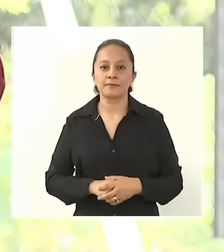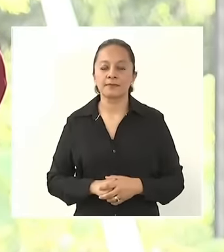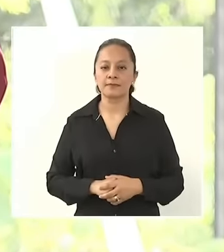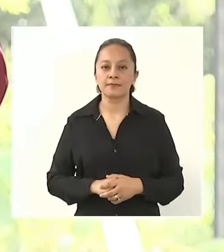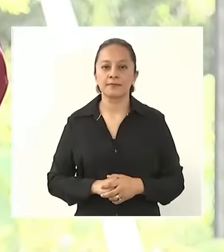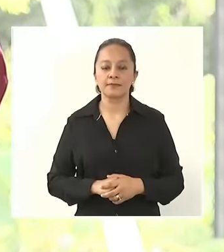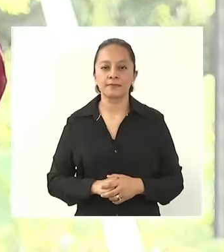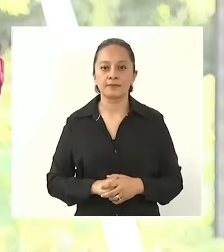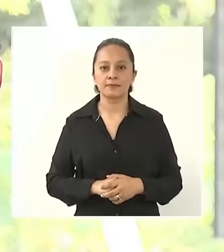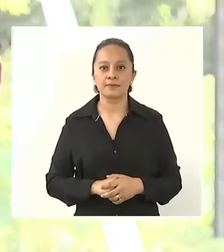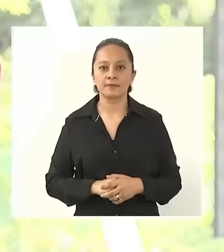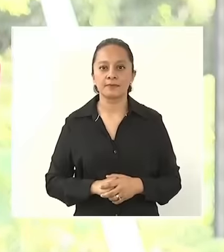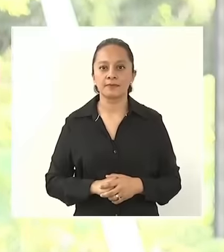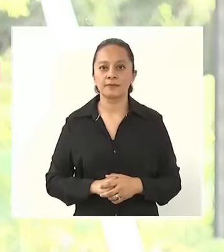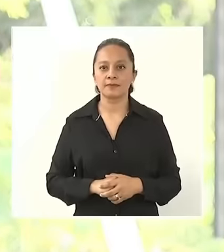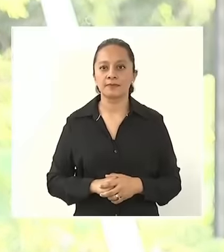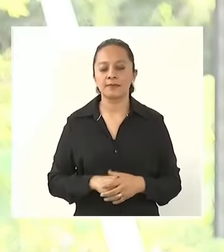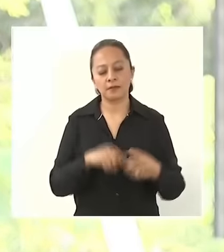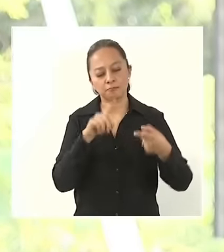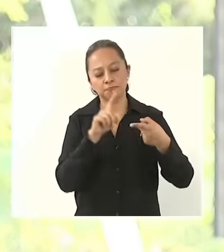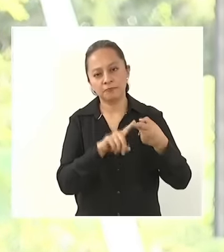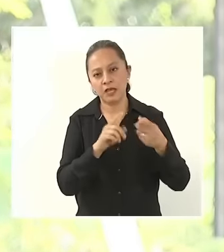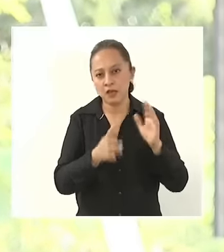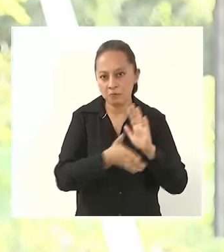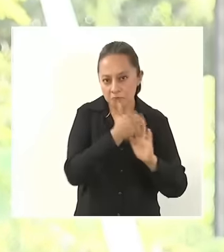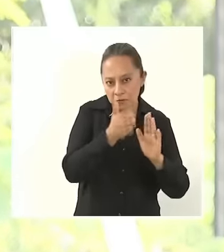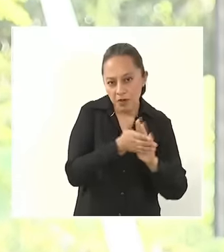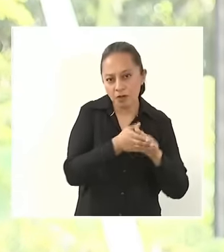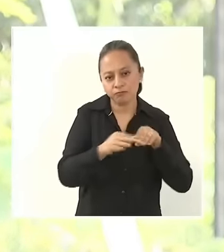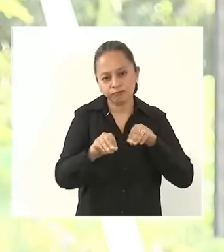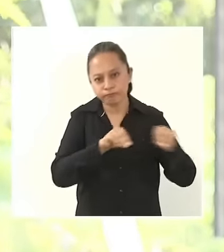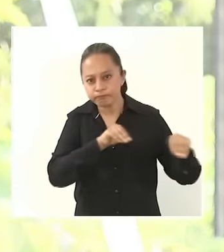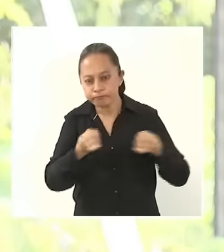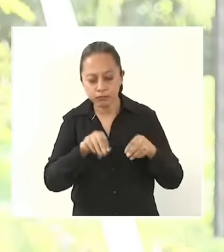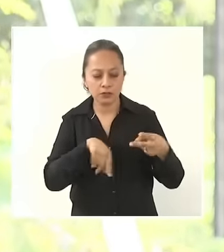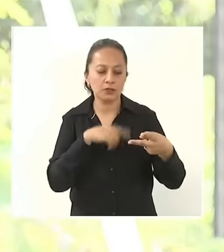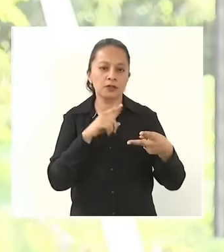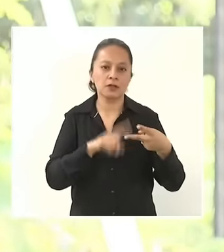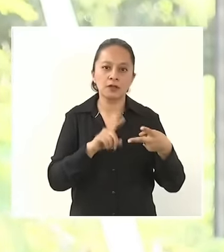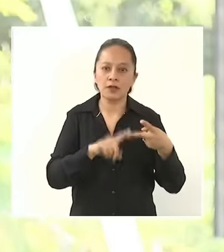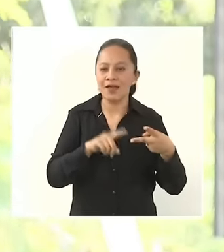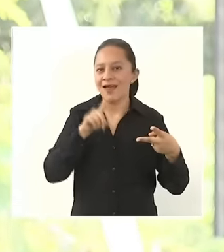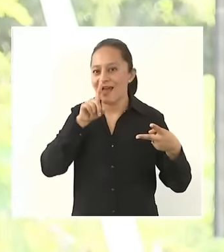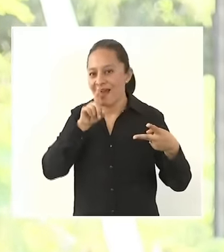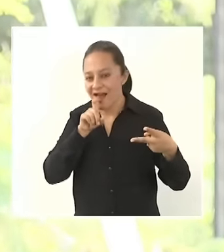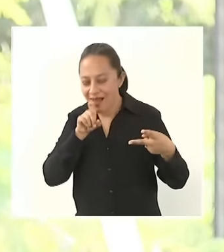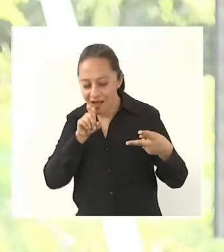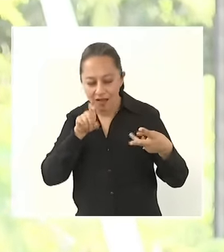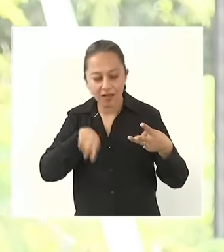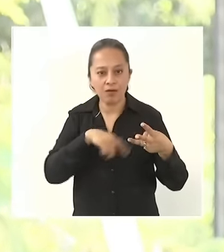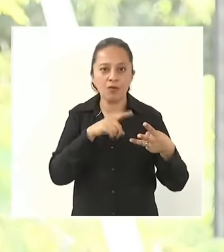hablando de obras de movilidad, de obras de agua, de obras de